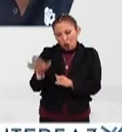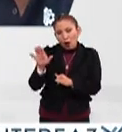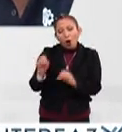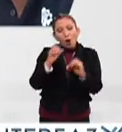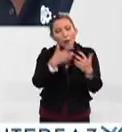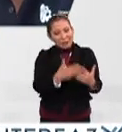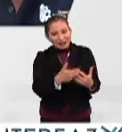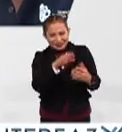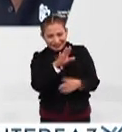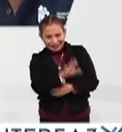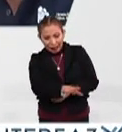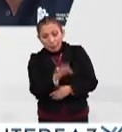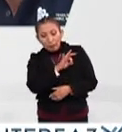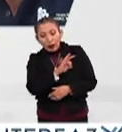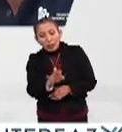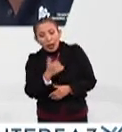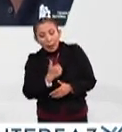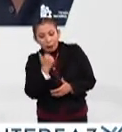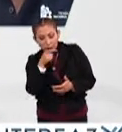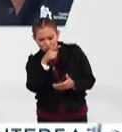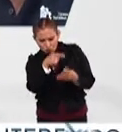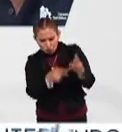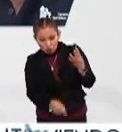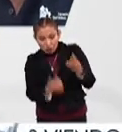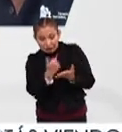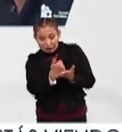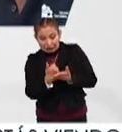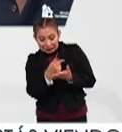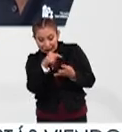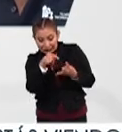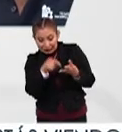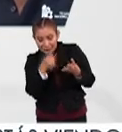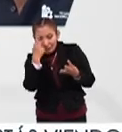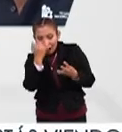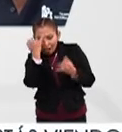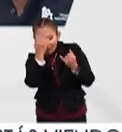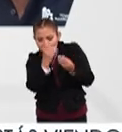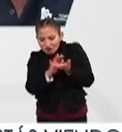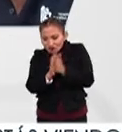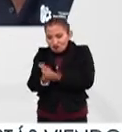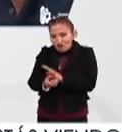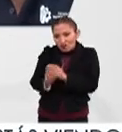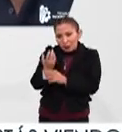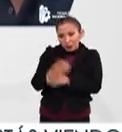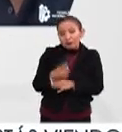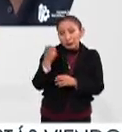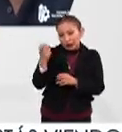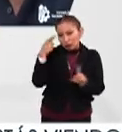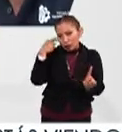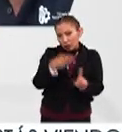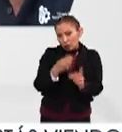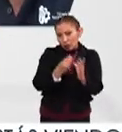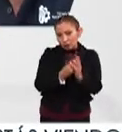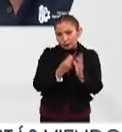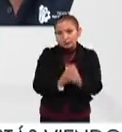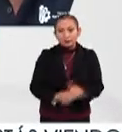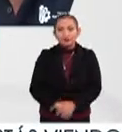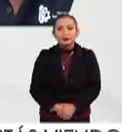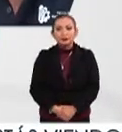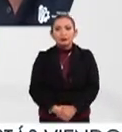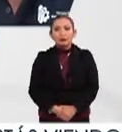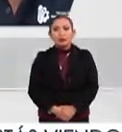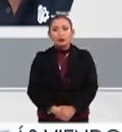o una empresa puede aprovechar todos estos recursos para tener ideas innovadoras. Ese es el objetivo del curso.